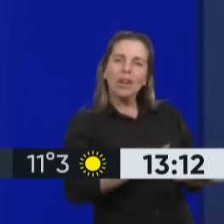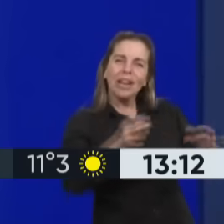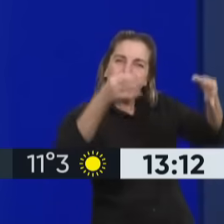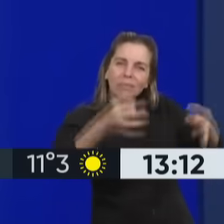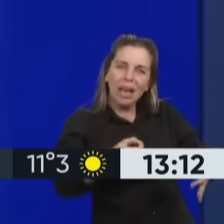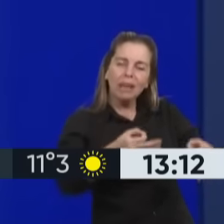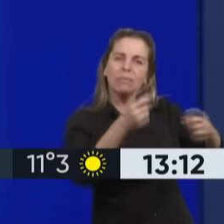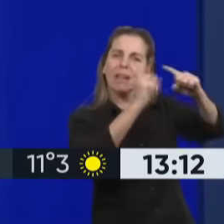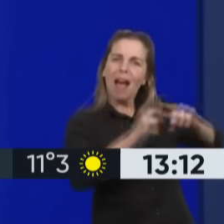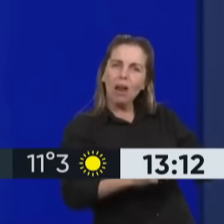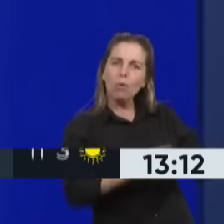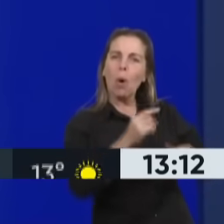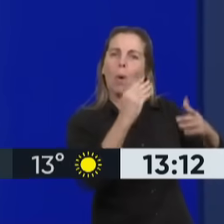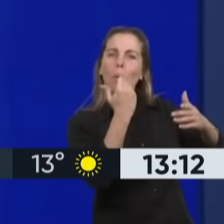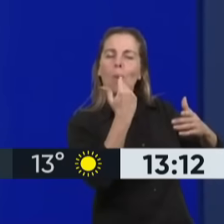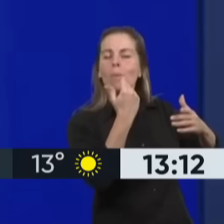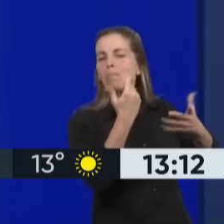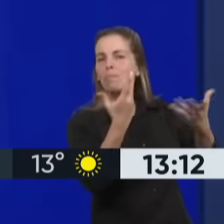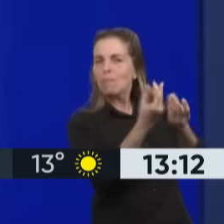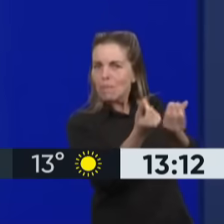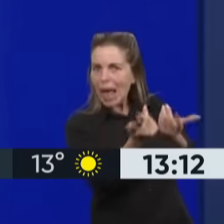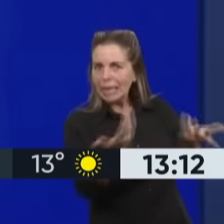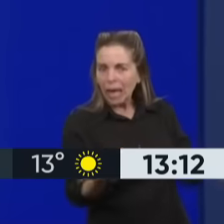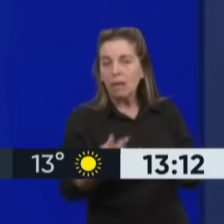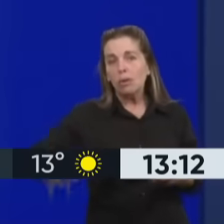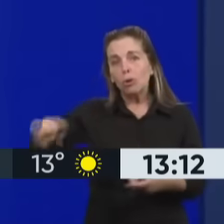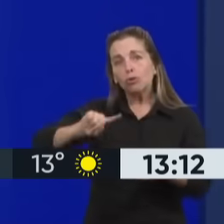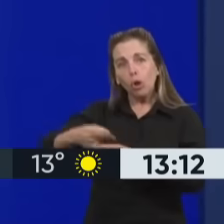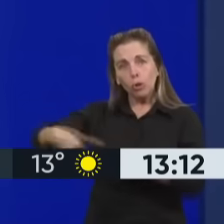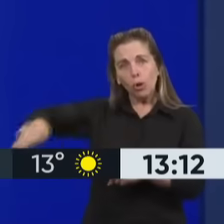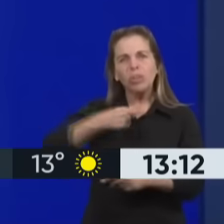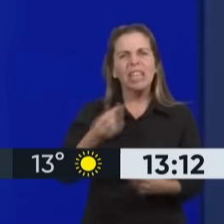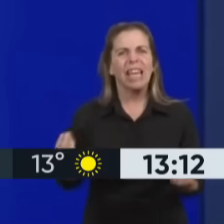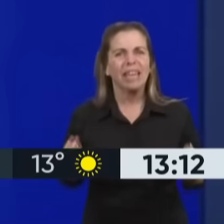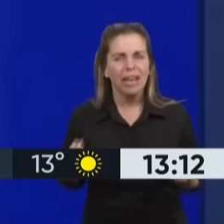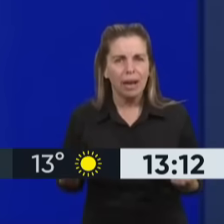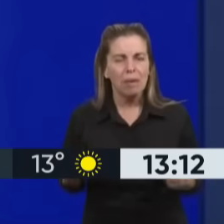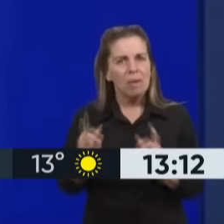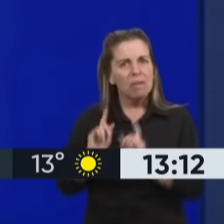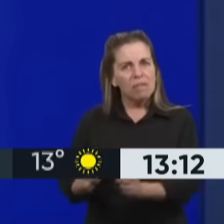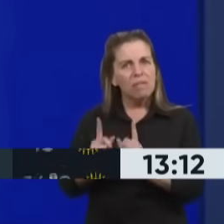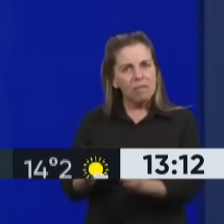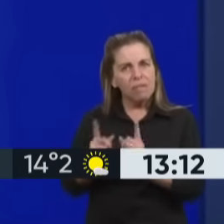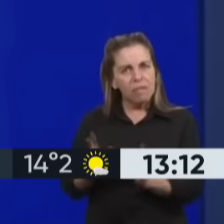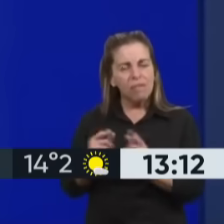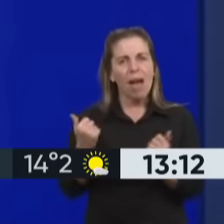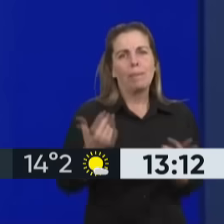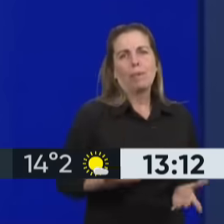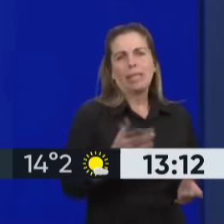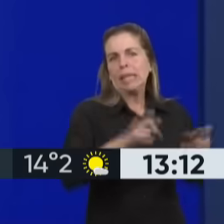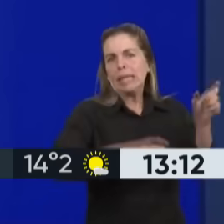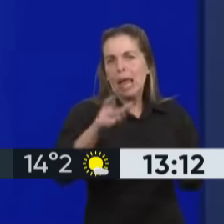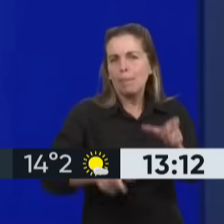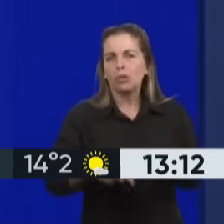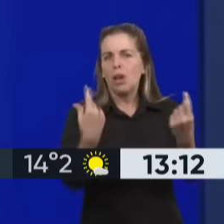sus preocupaciones. Quieren volver ya mismo a seguir exprimiendo la vaca lechera. Por